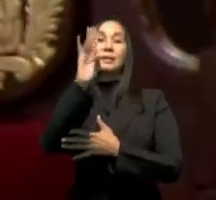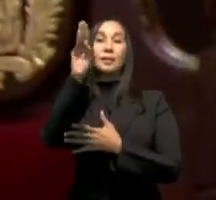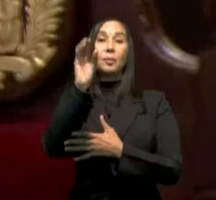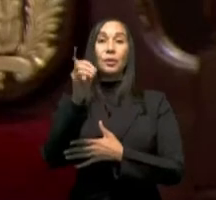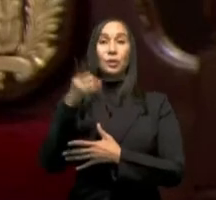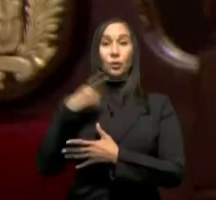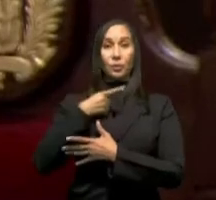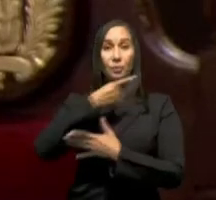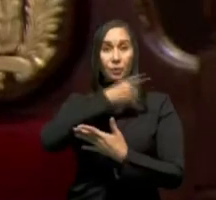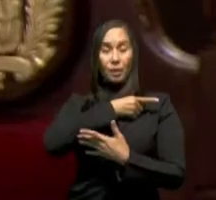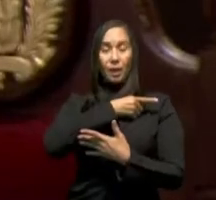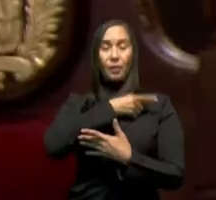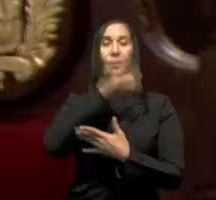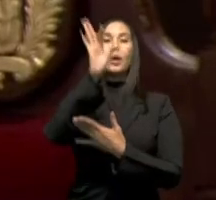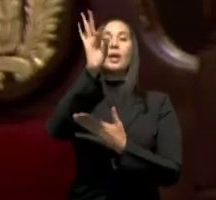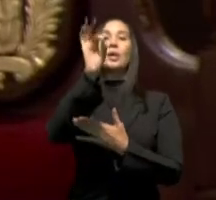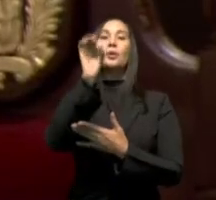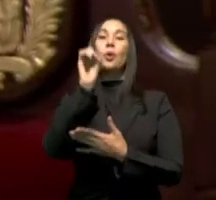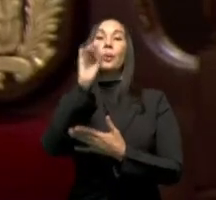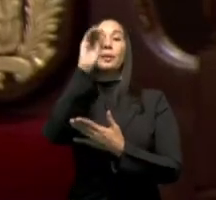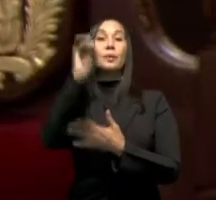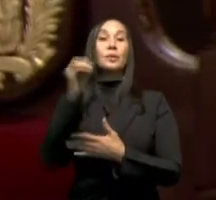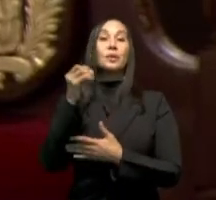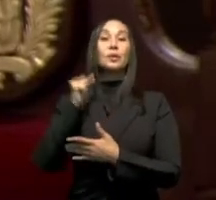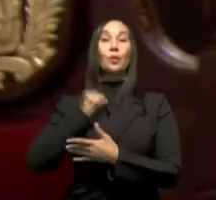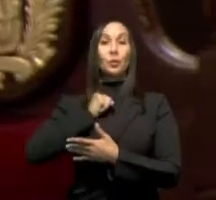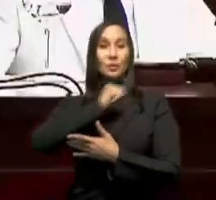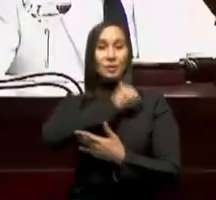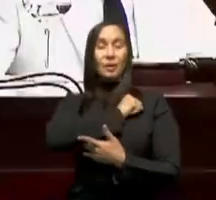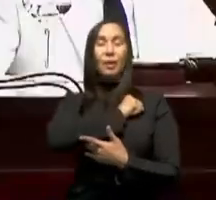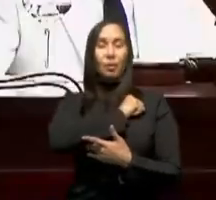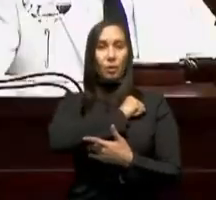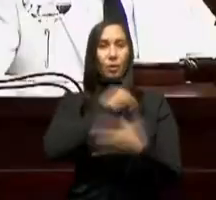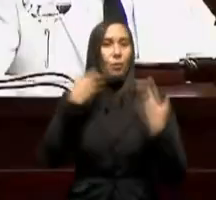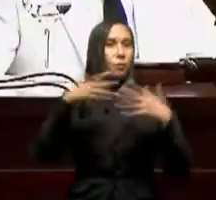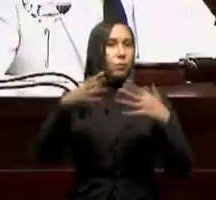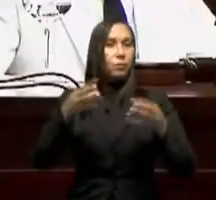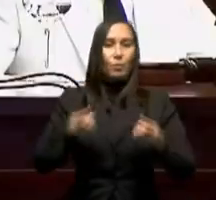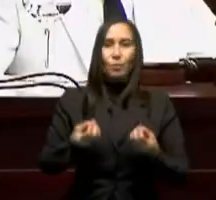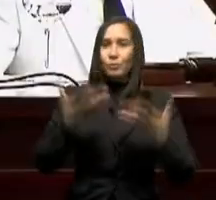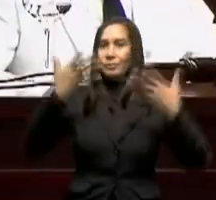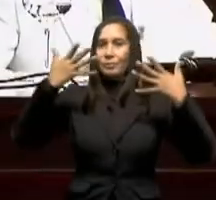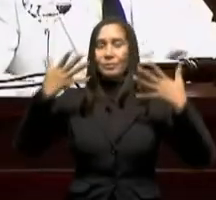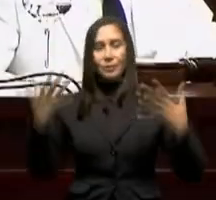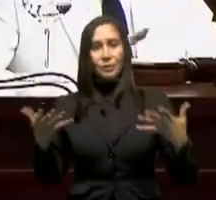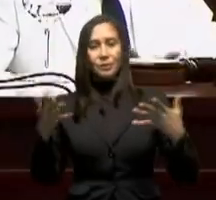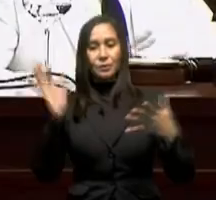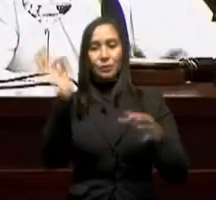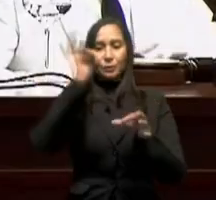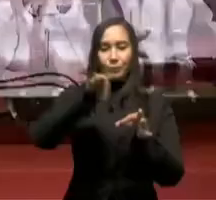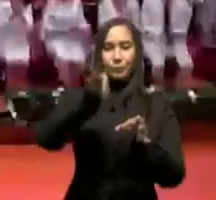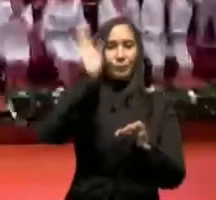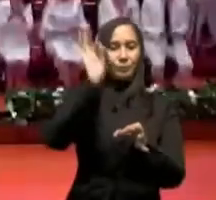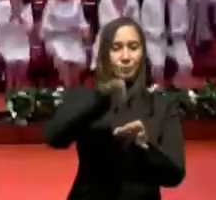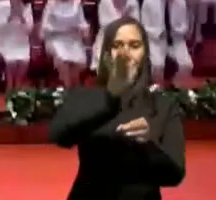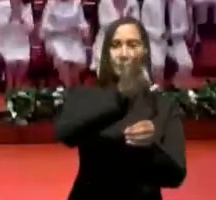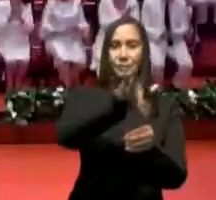los diputados y un 90% de los senadores. Mayorías de sobra cualificadas.